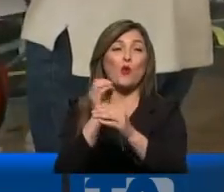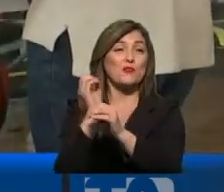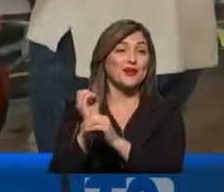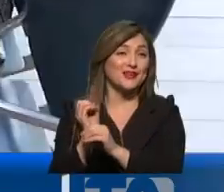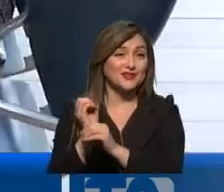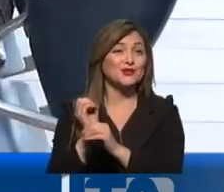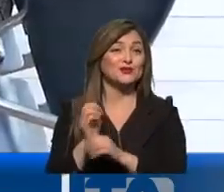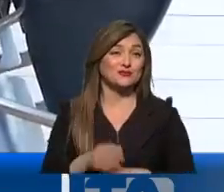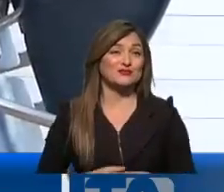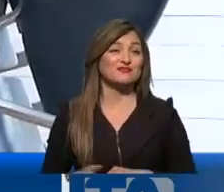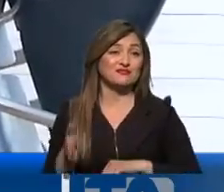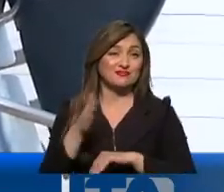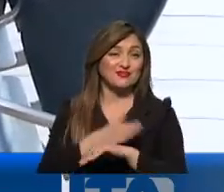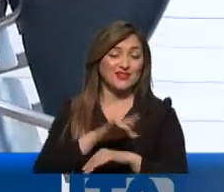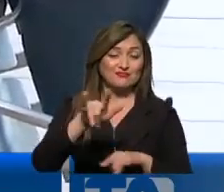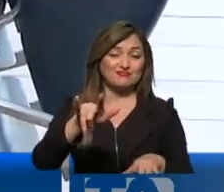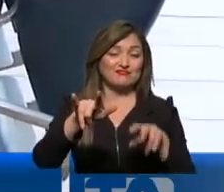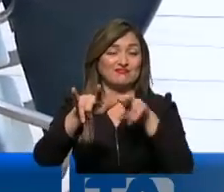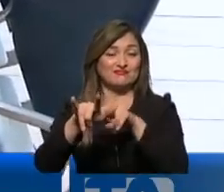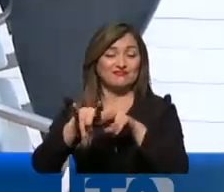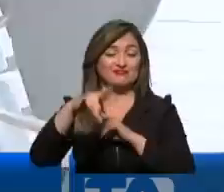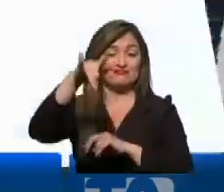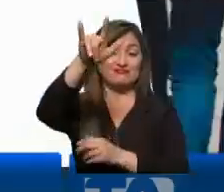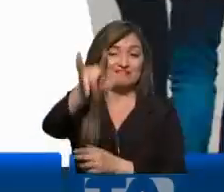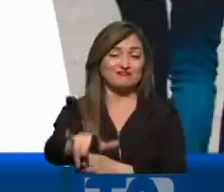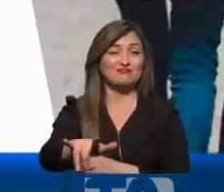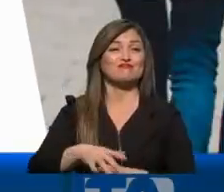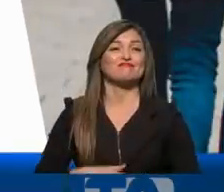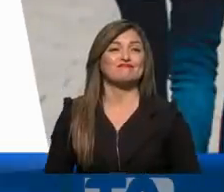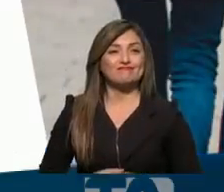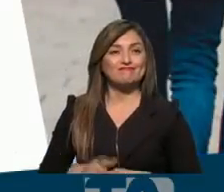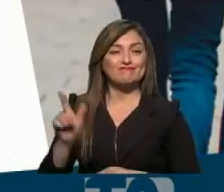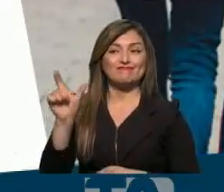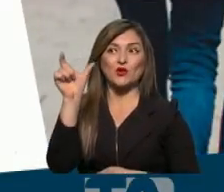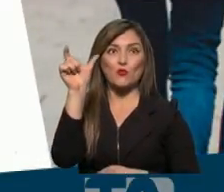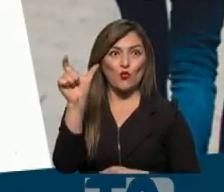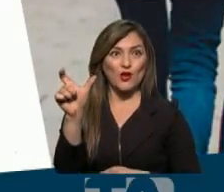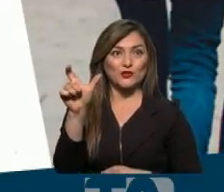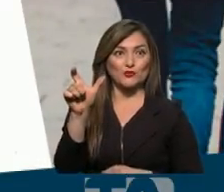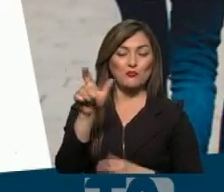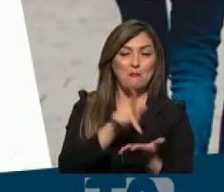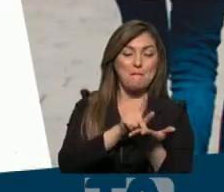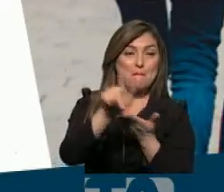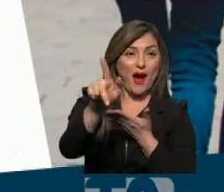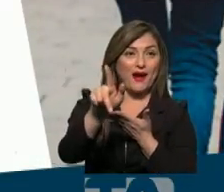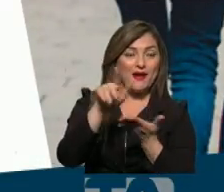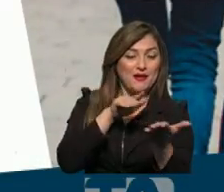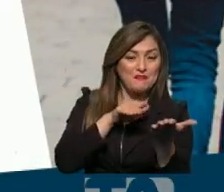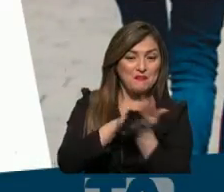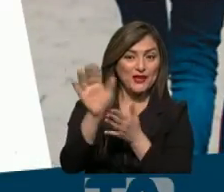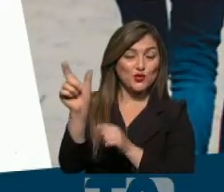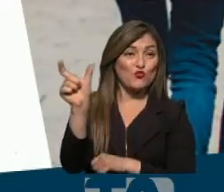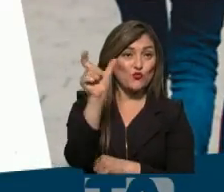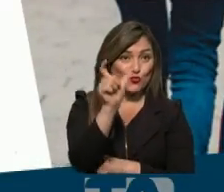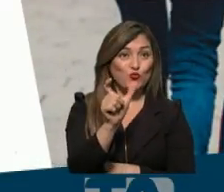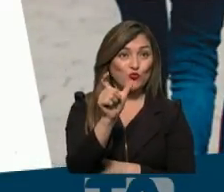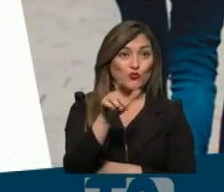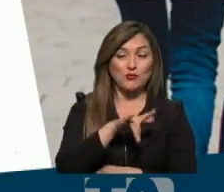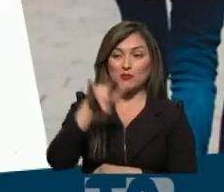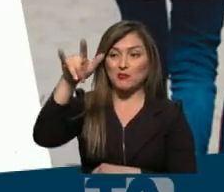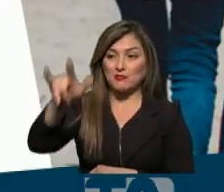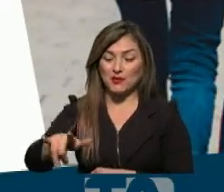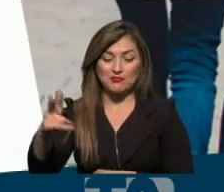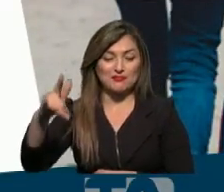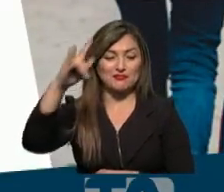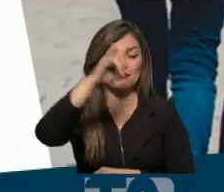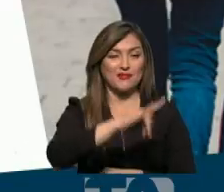obligatoria antes del abordaje y de la llegada al destino final. Estos son el boleto de regreso pagado impreso, pues ya no se aceptará capturas de pantalla en el